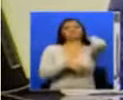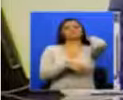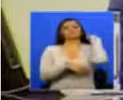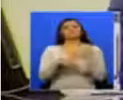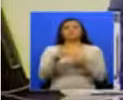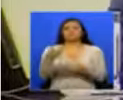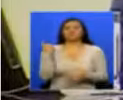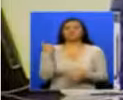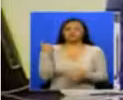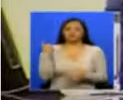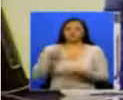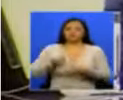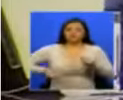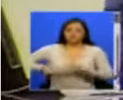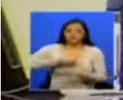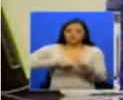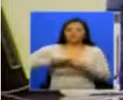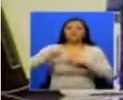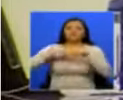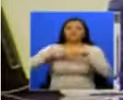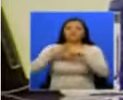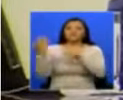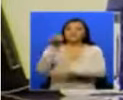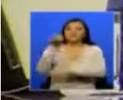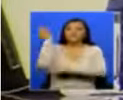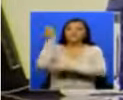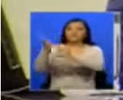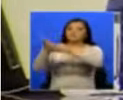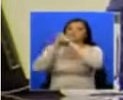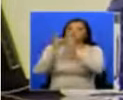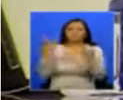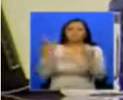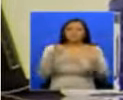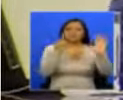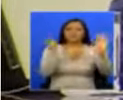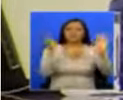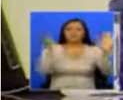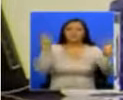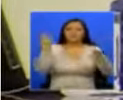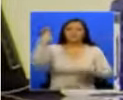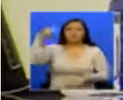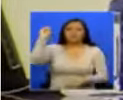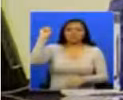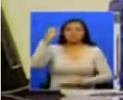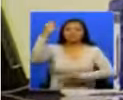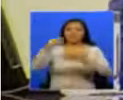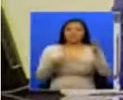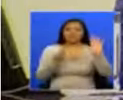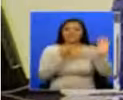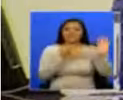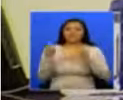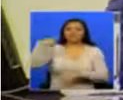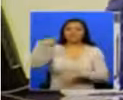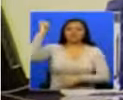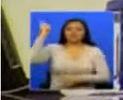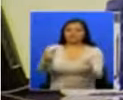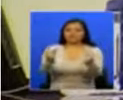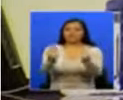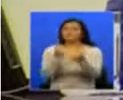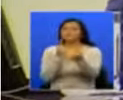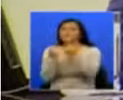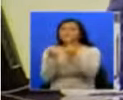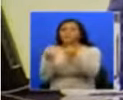tenido crédito de contingencia, ya han llegado al país 160 millones. Tenemos en total 600 millones aprobados inmediatamente, ¿ya? Que para una economía